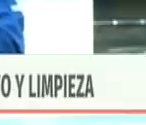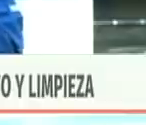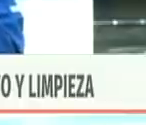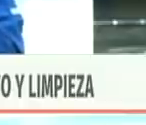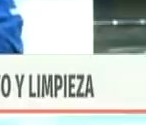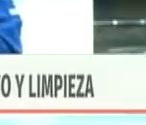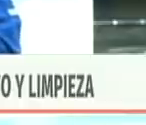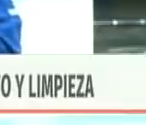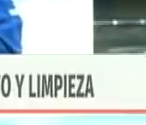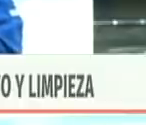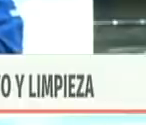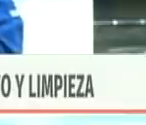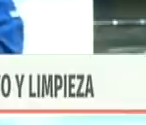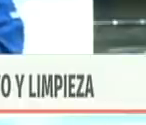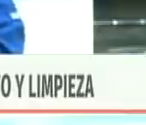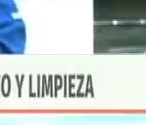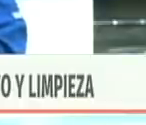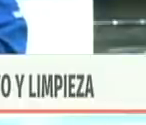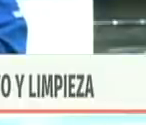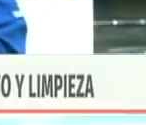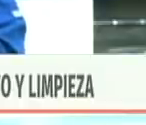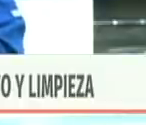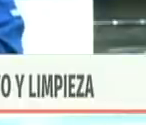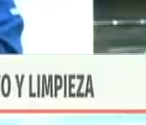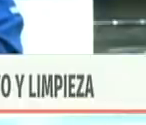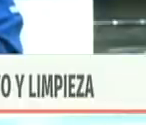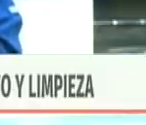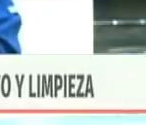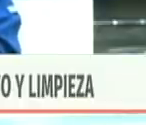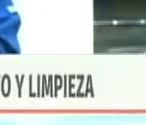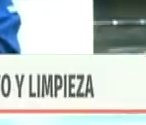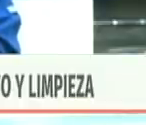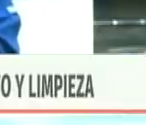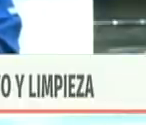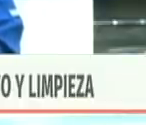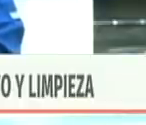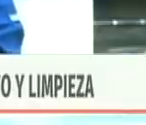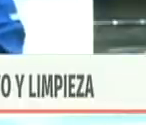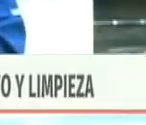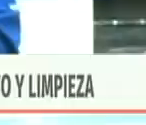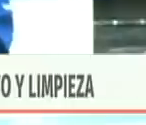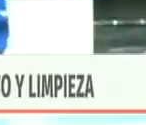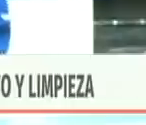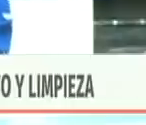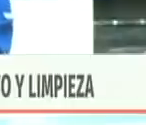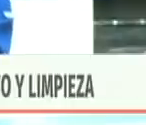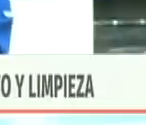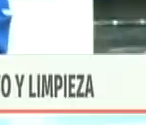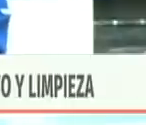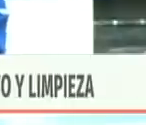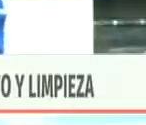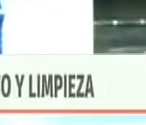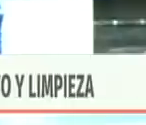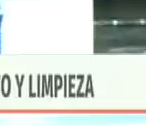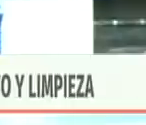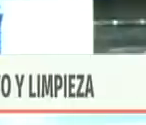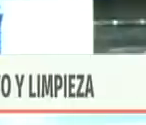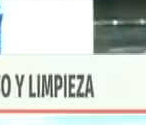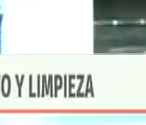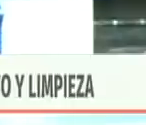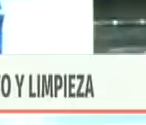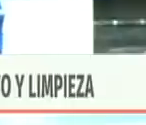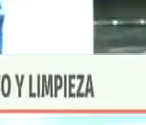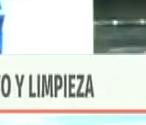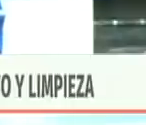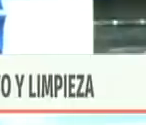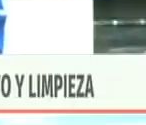poner a un lado el tapaboca. Sobre el tapaboca ha habido un debate, yo lo veo en la televisión